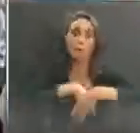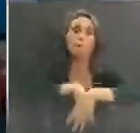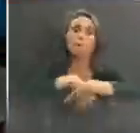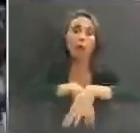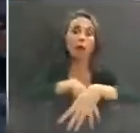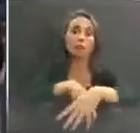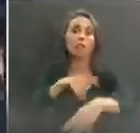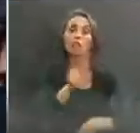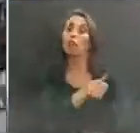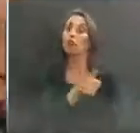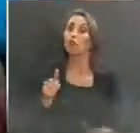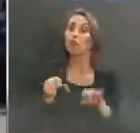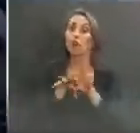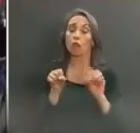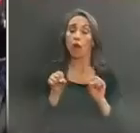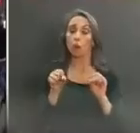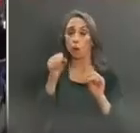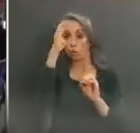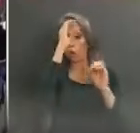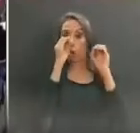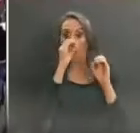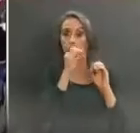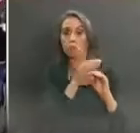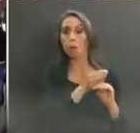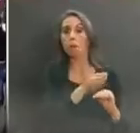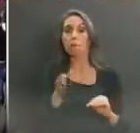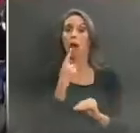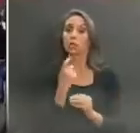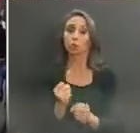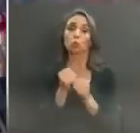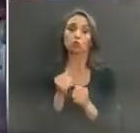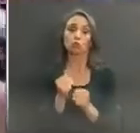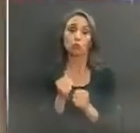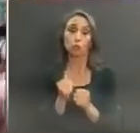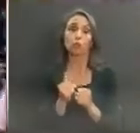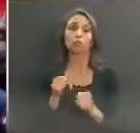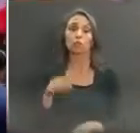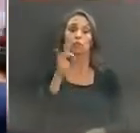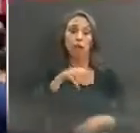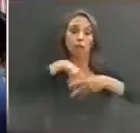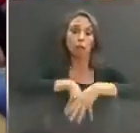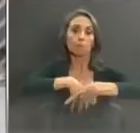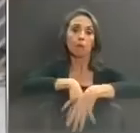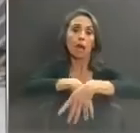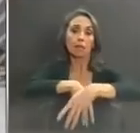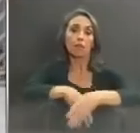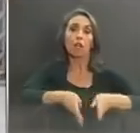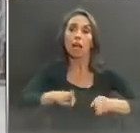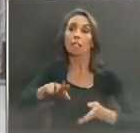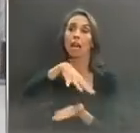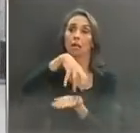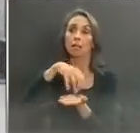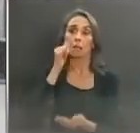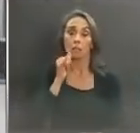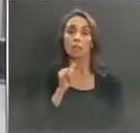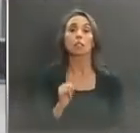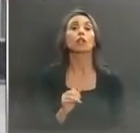todos comparten aquellas visiones más radicales que se manifestaron este sábado en las calles de la ciudad.